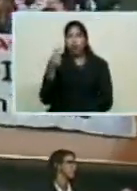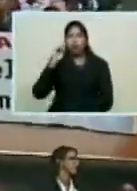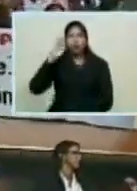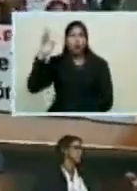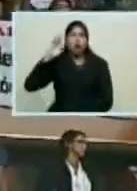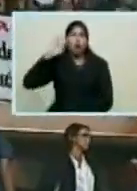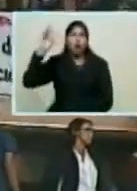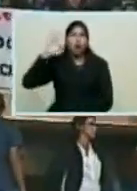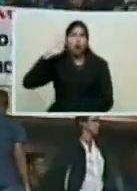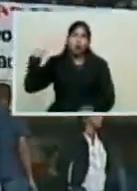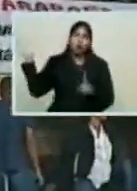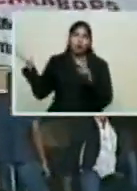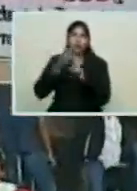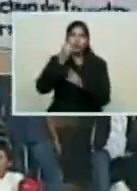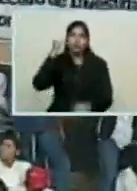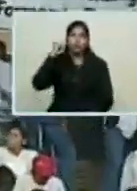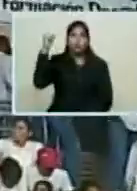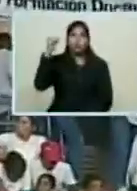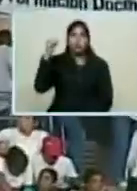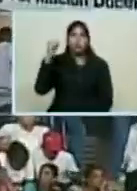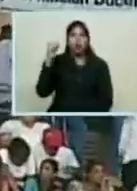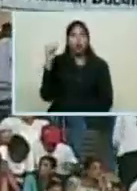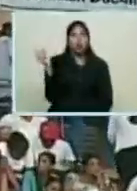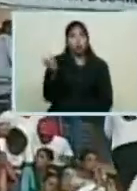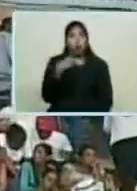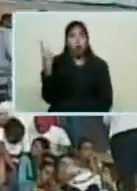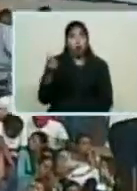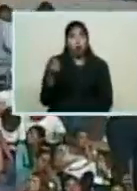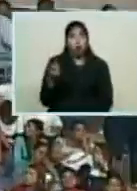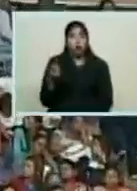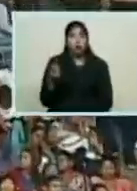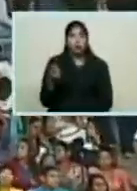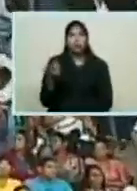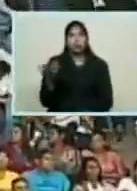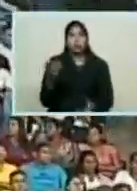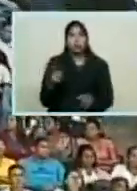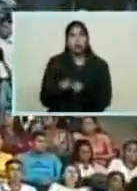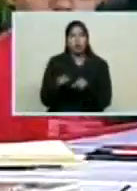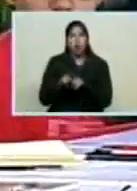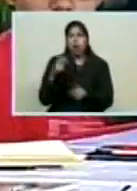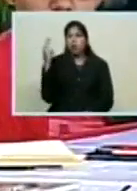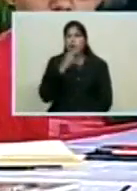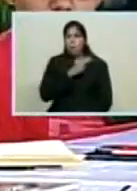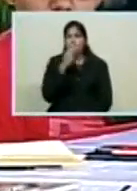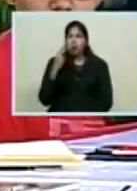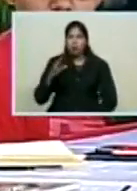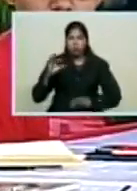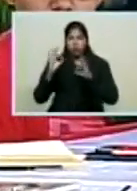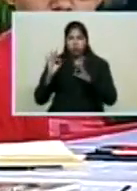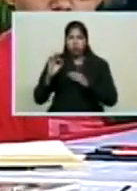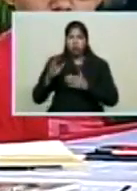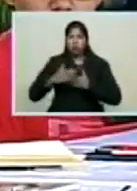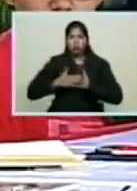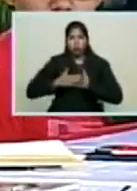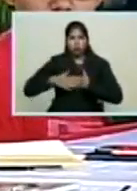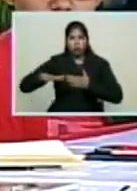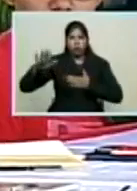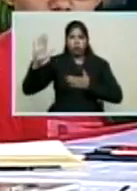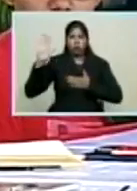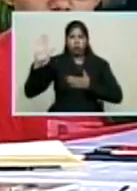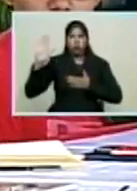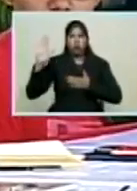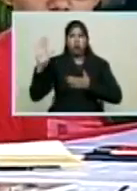soñamos y en la que todos nosotros estamos comprometidos a construir, la Venezuela potencia.